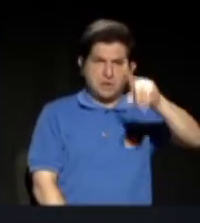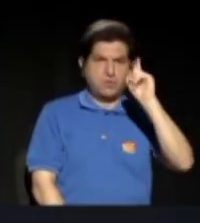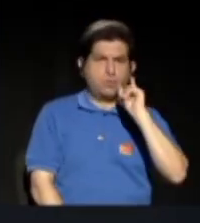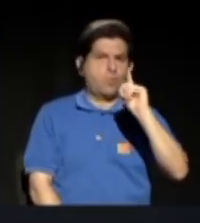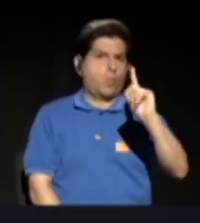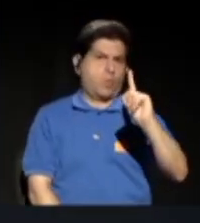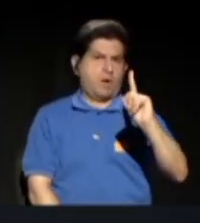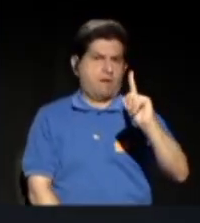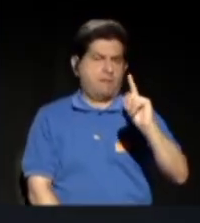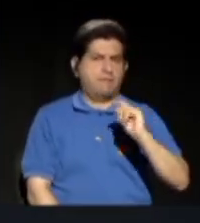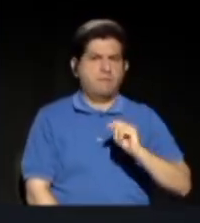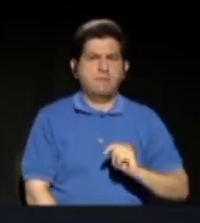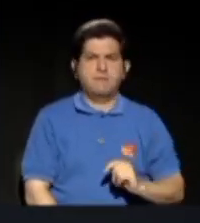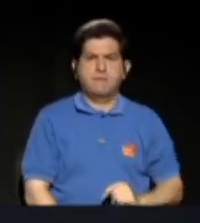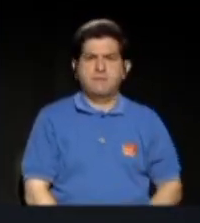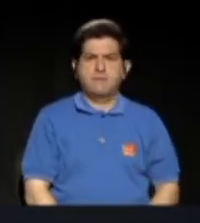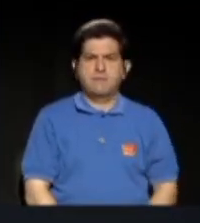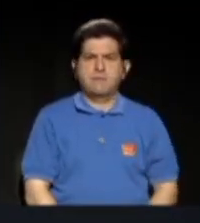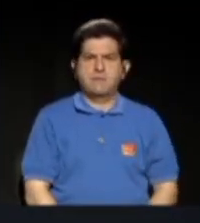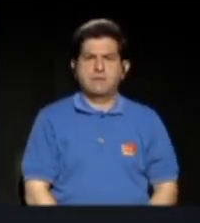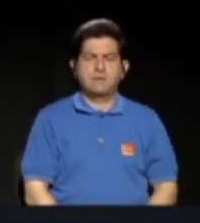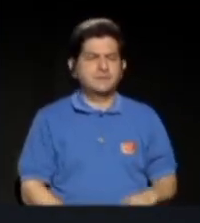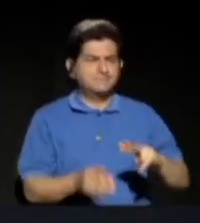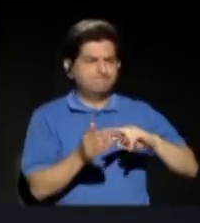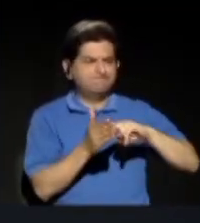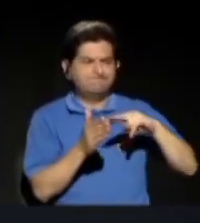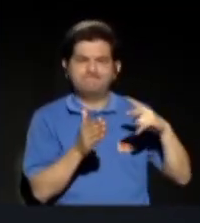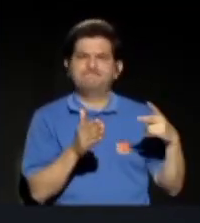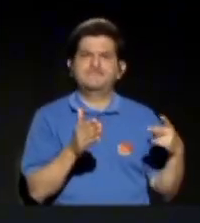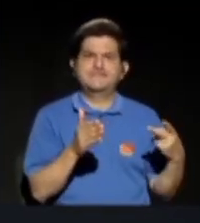que lo es